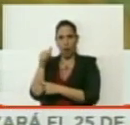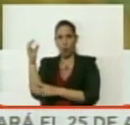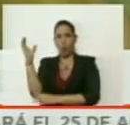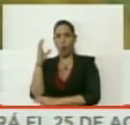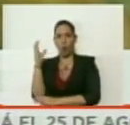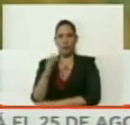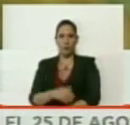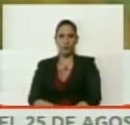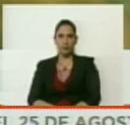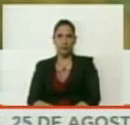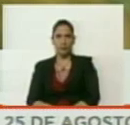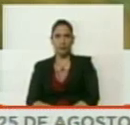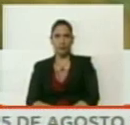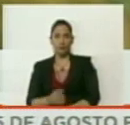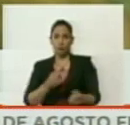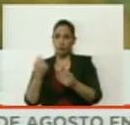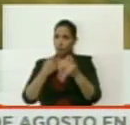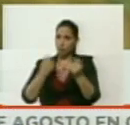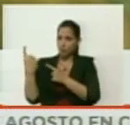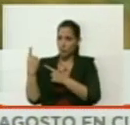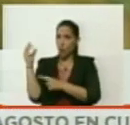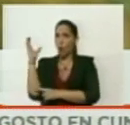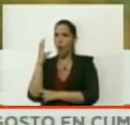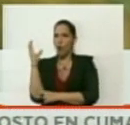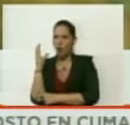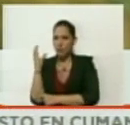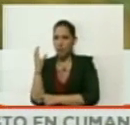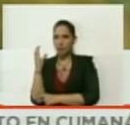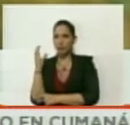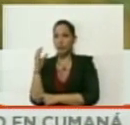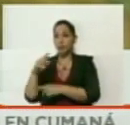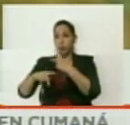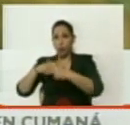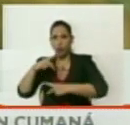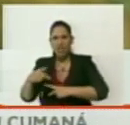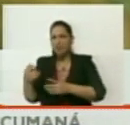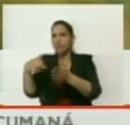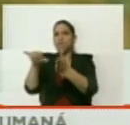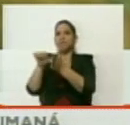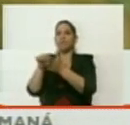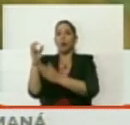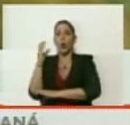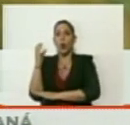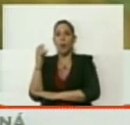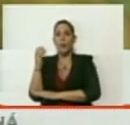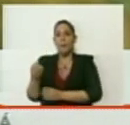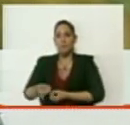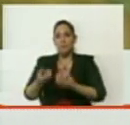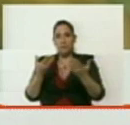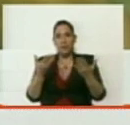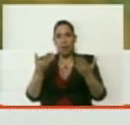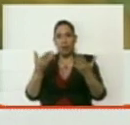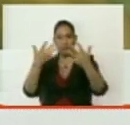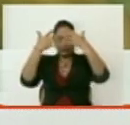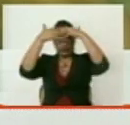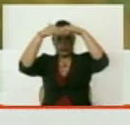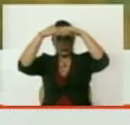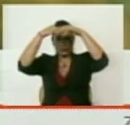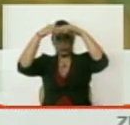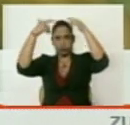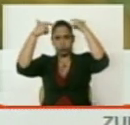Colombia y se distribuye desde Colombia, se procesa en Colombia y llega a las neuronas de